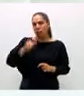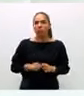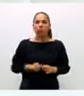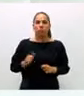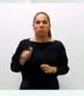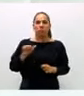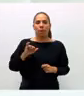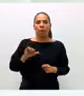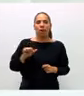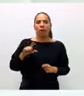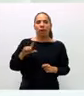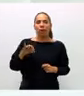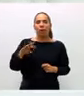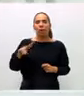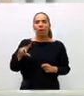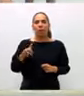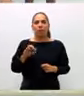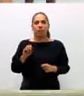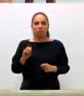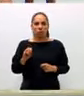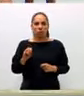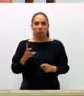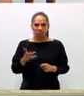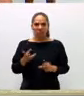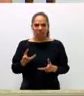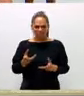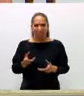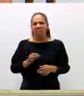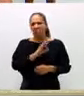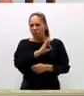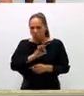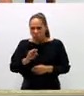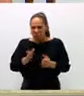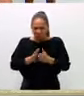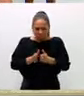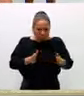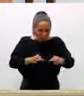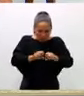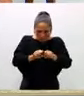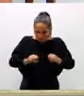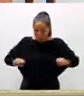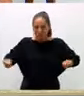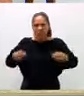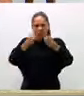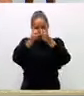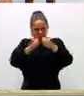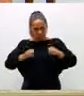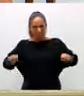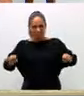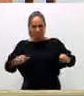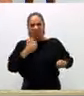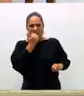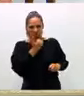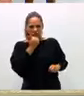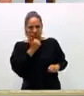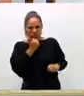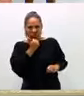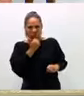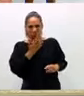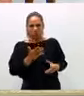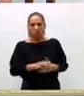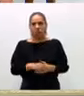nos dice: ¿es válido separar a las y los educandos que no aceptan la mediación y continúen con estos actos